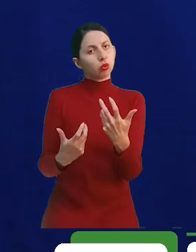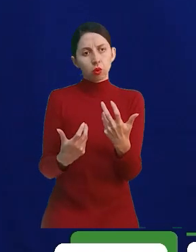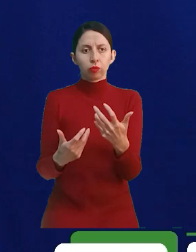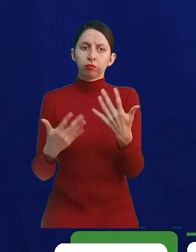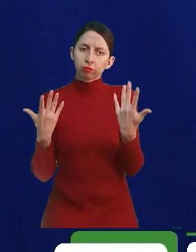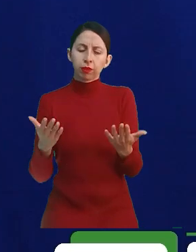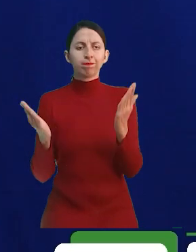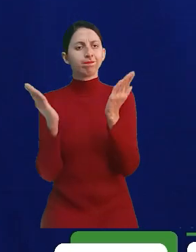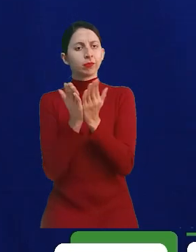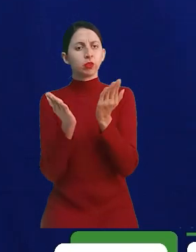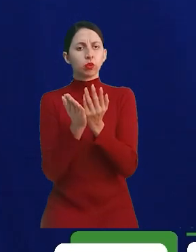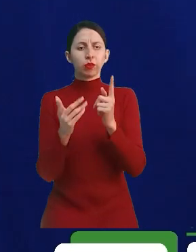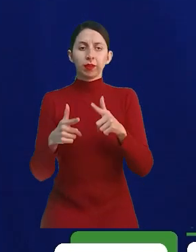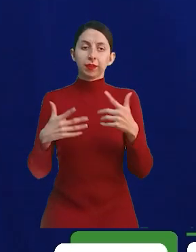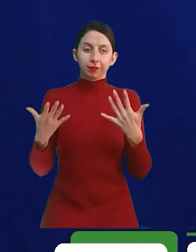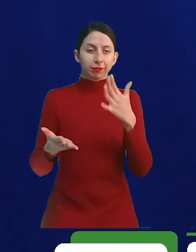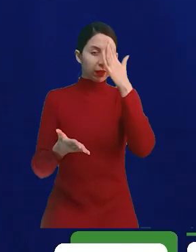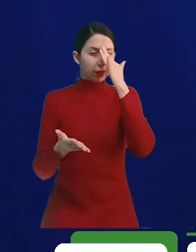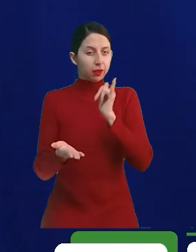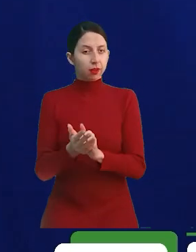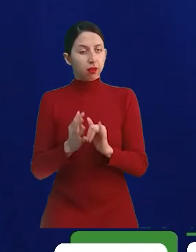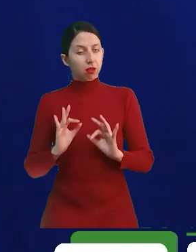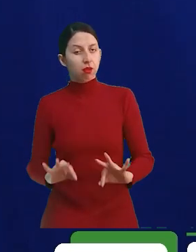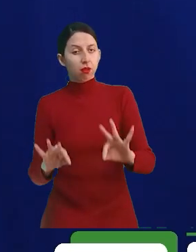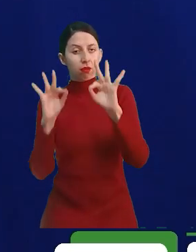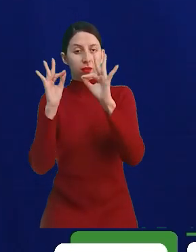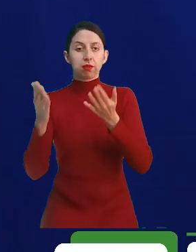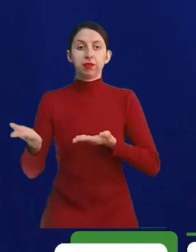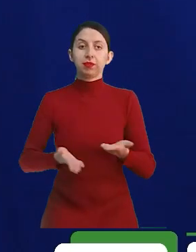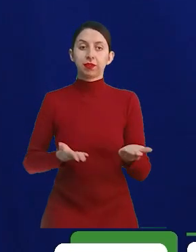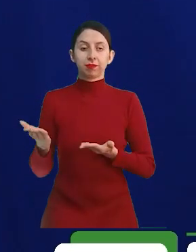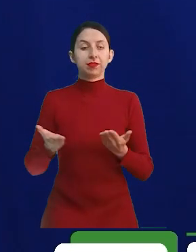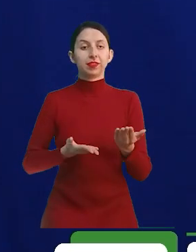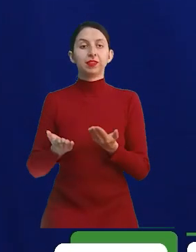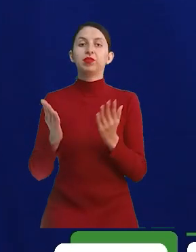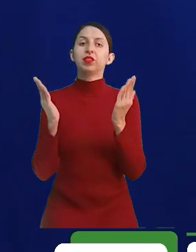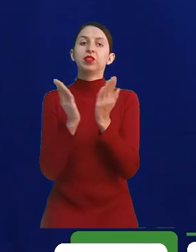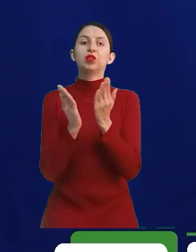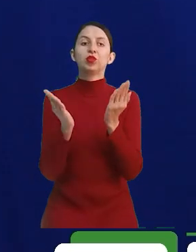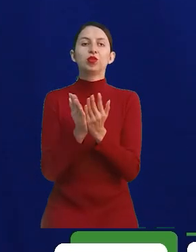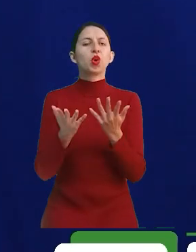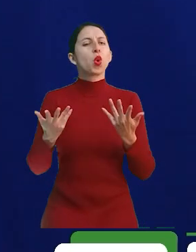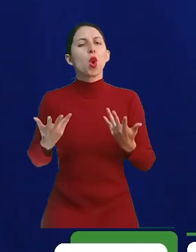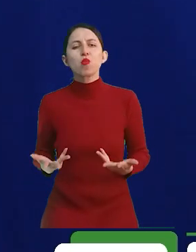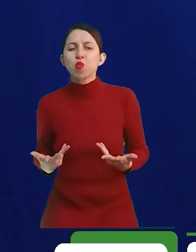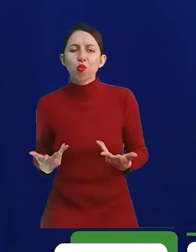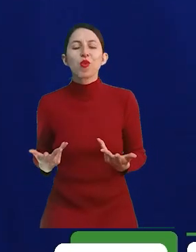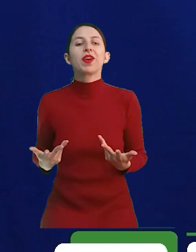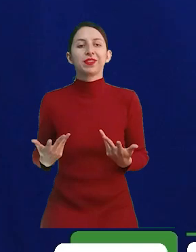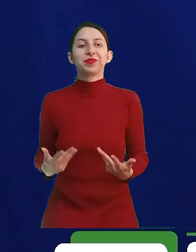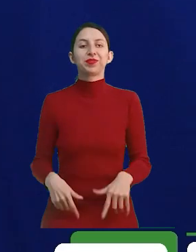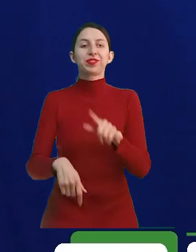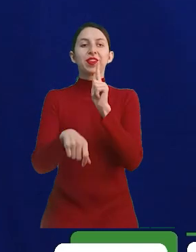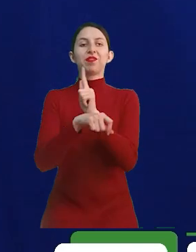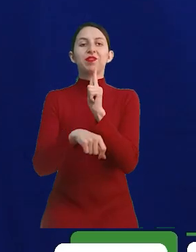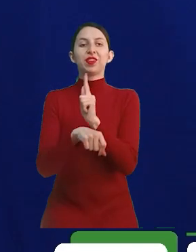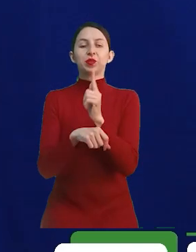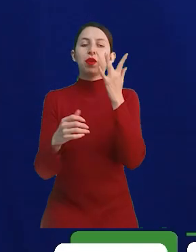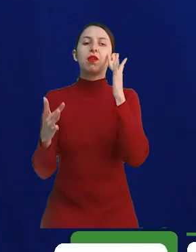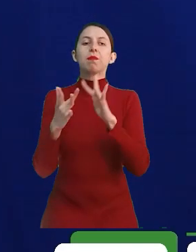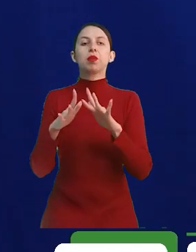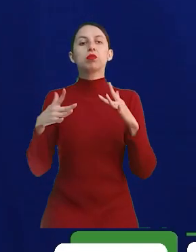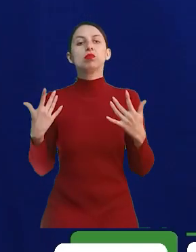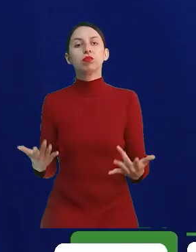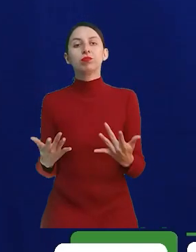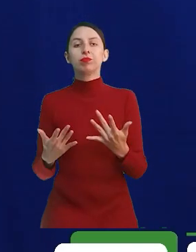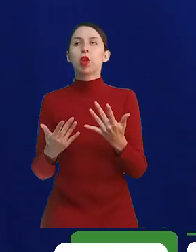facultad de Educación queremos que el verdadero indicador de la calidad del servicio que prestamos en la educación en